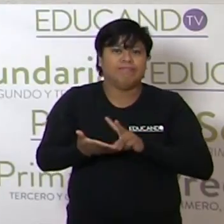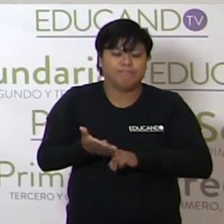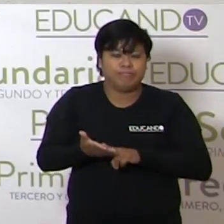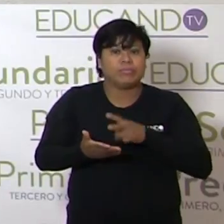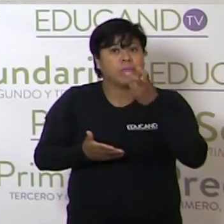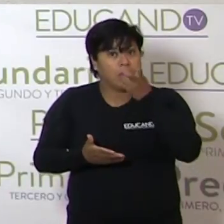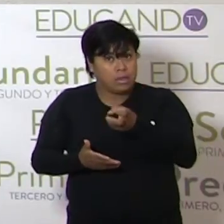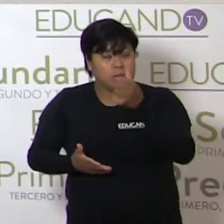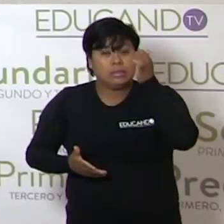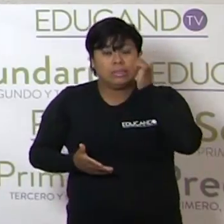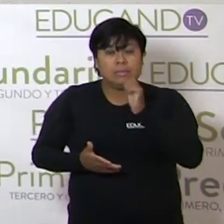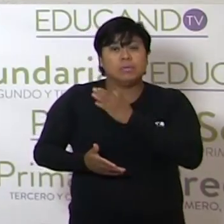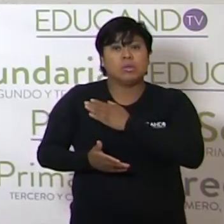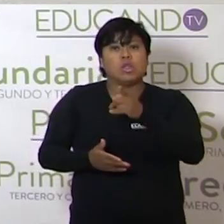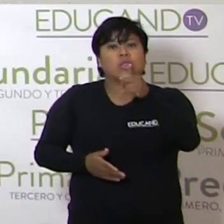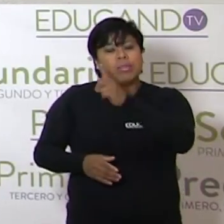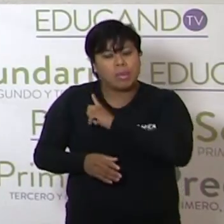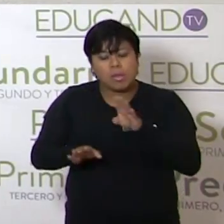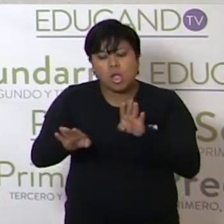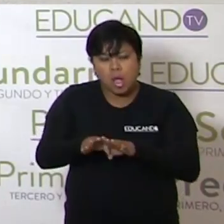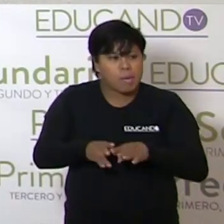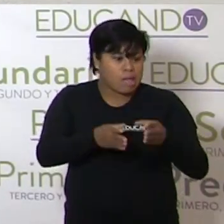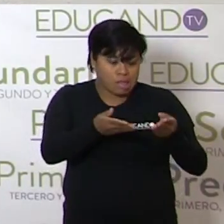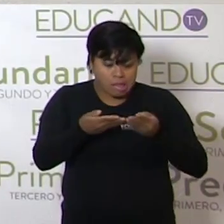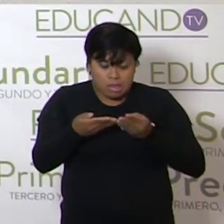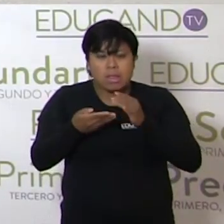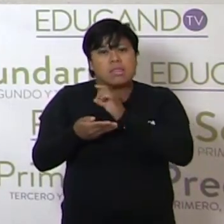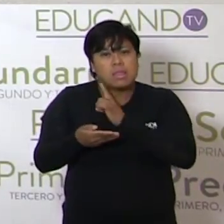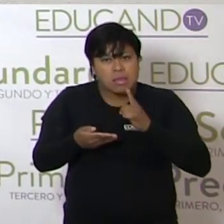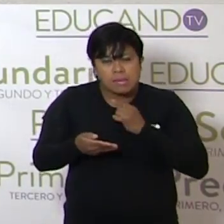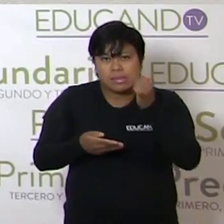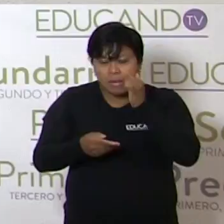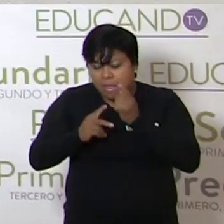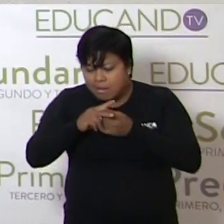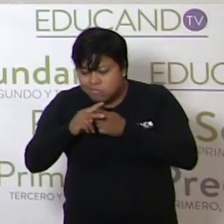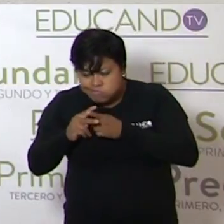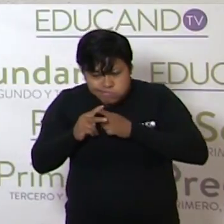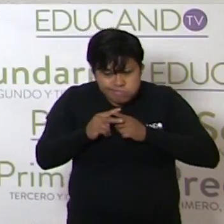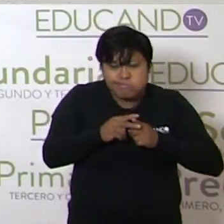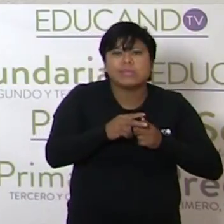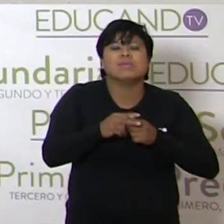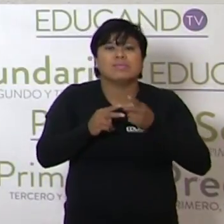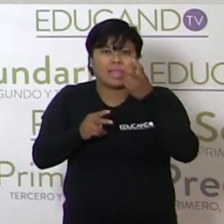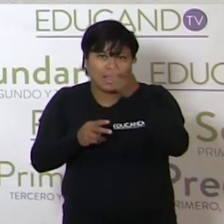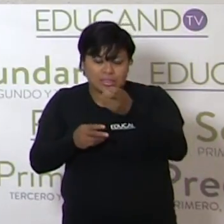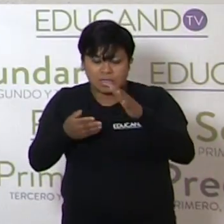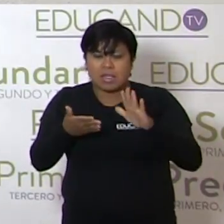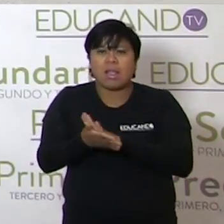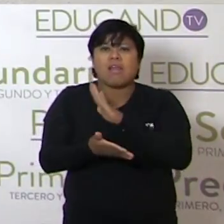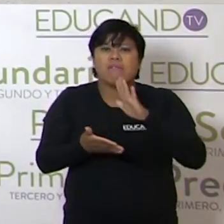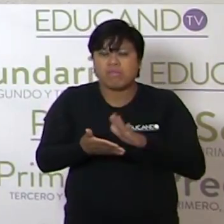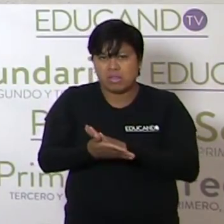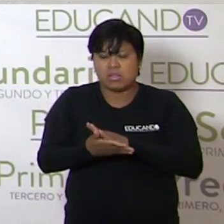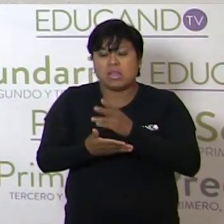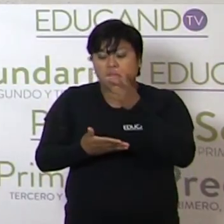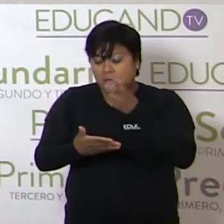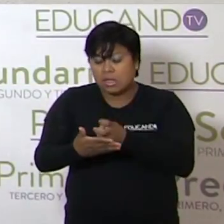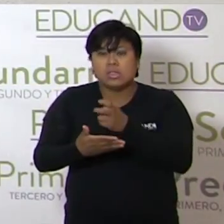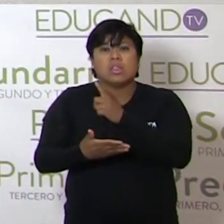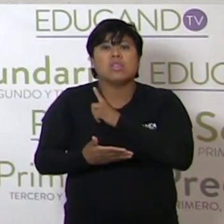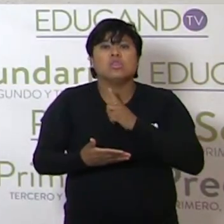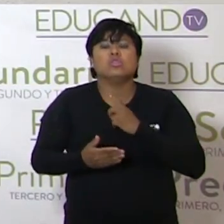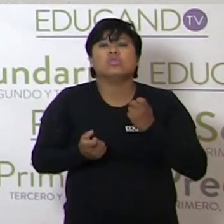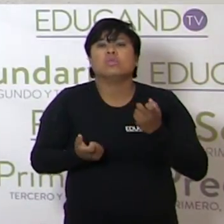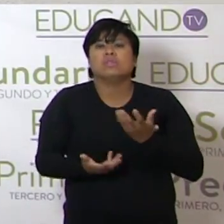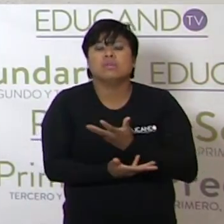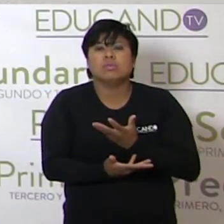es bueno que lo corroboremos. Entonces, cuando al final del ciclo escolar tienes ya todas sus calificaciones, ¿qué es lo que hacemos? Las